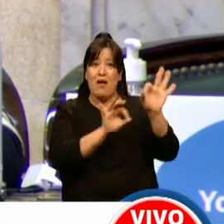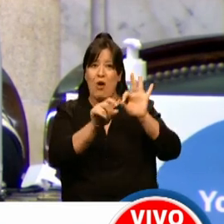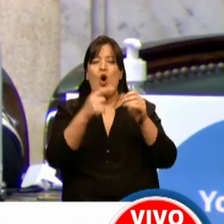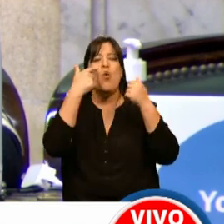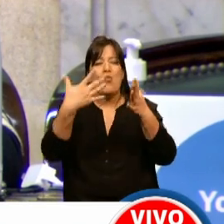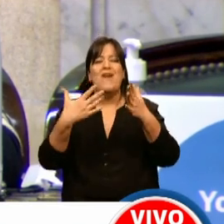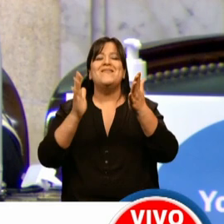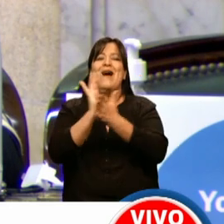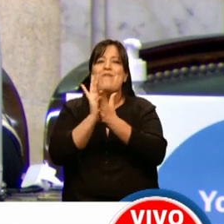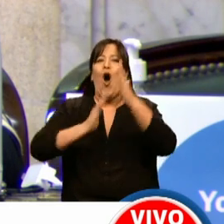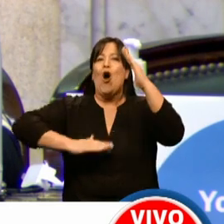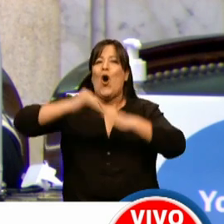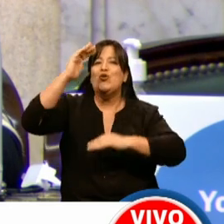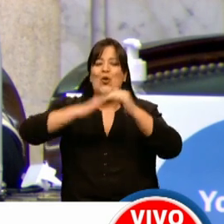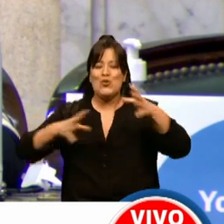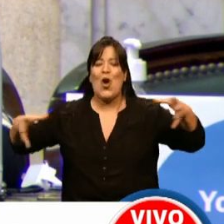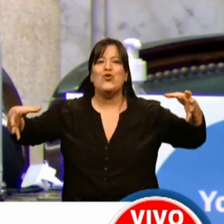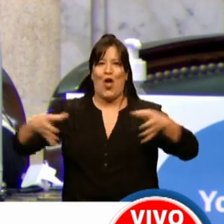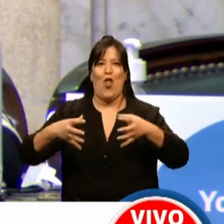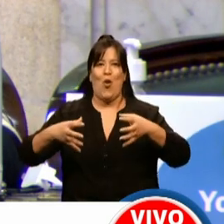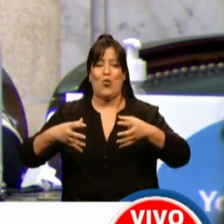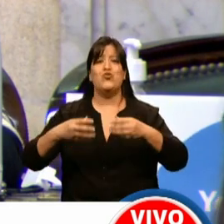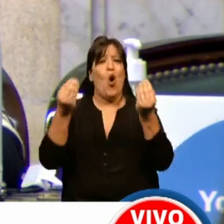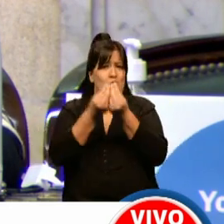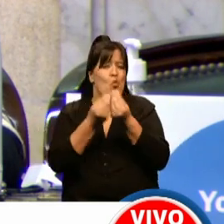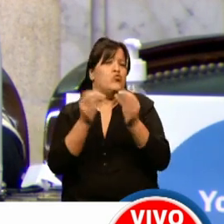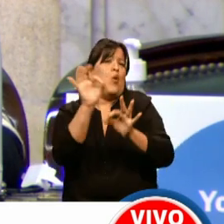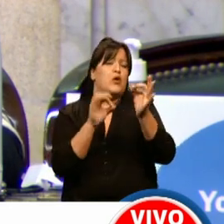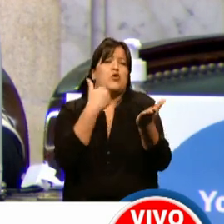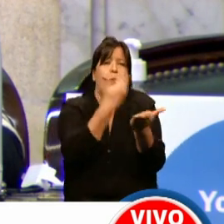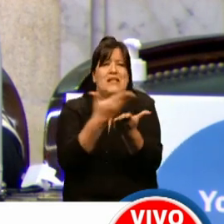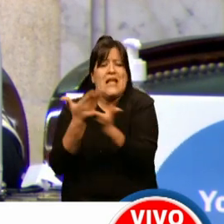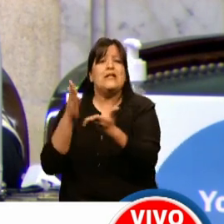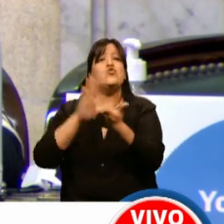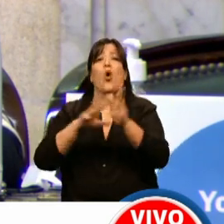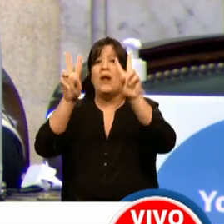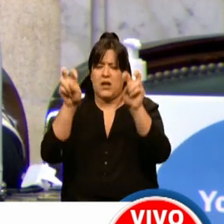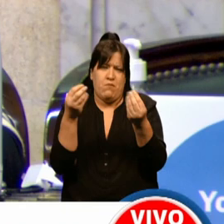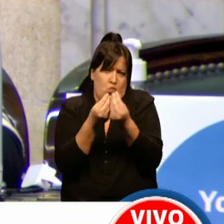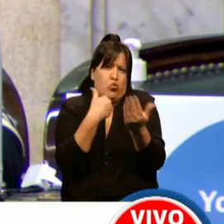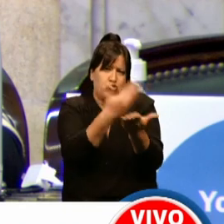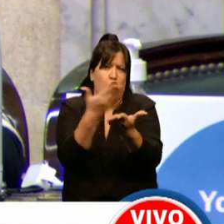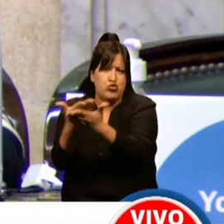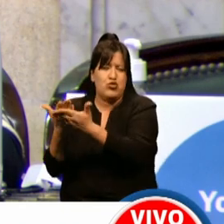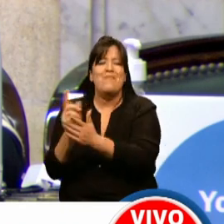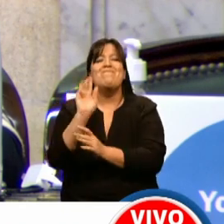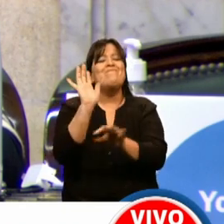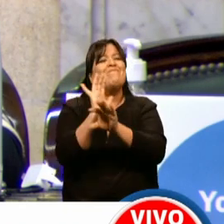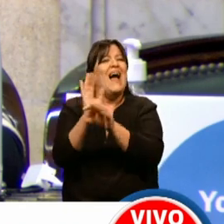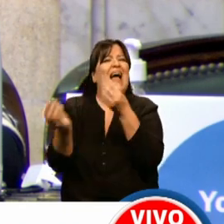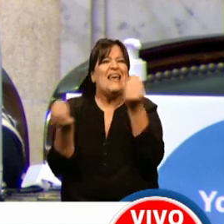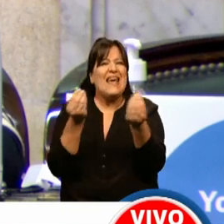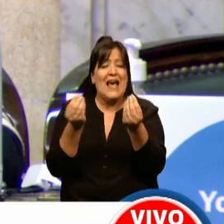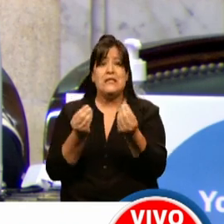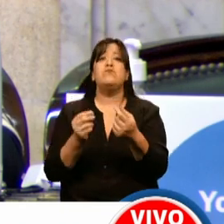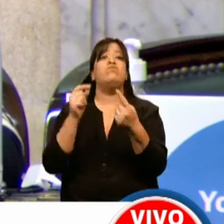colectiva que se vino haciendo muchos proyectos se han presentado acerca de esta temática esto quiere decir dos cosas uno